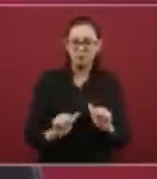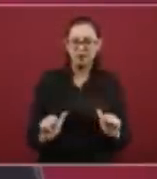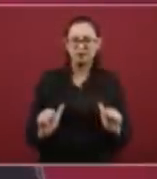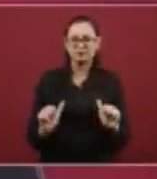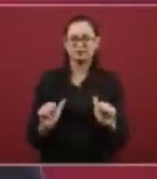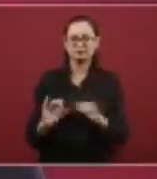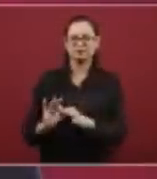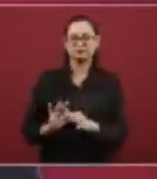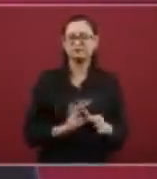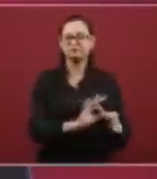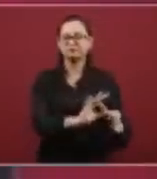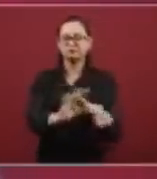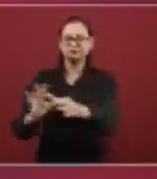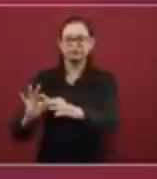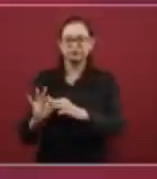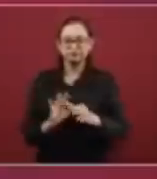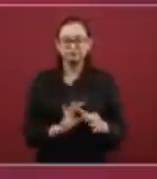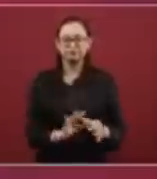si